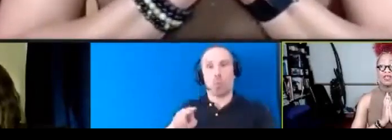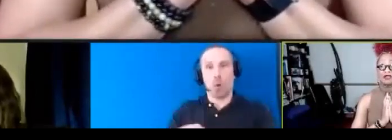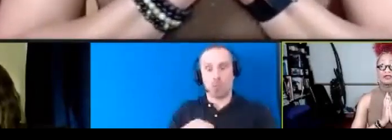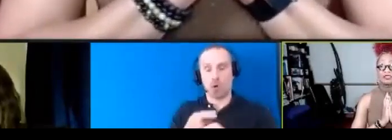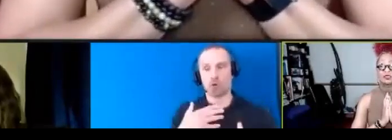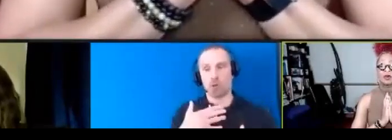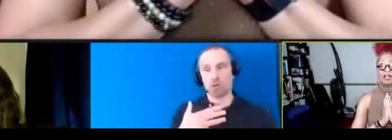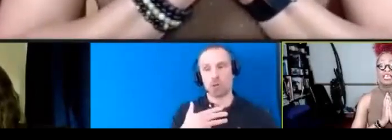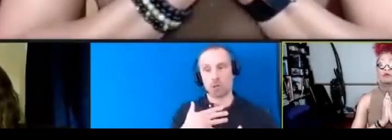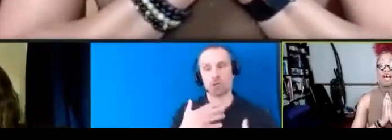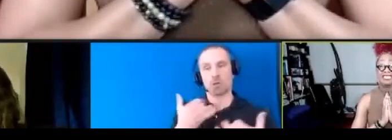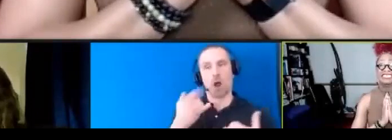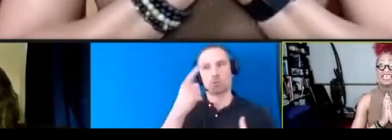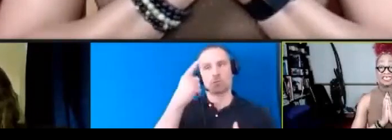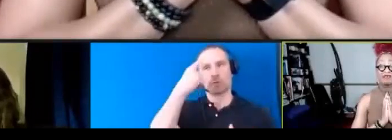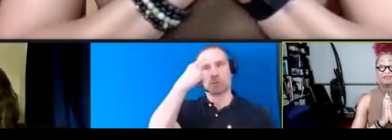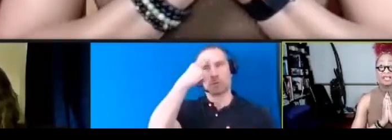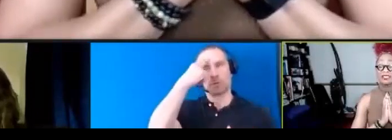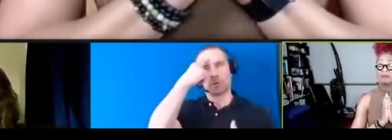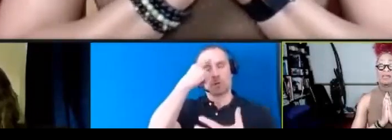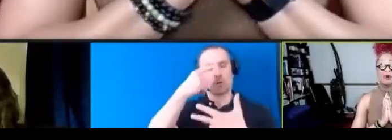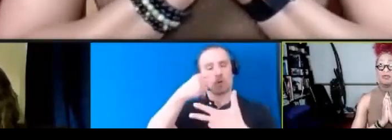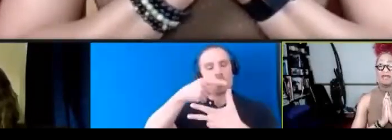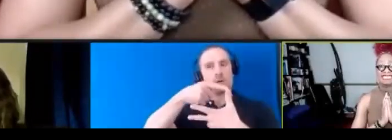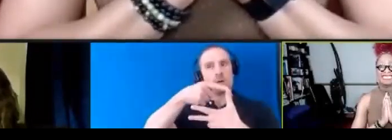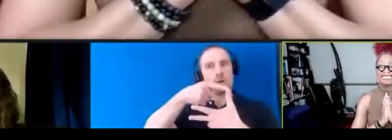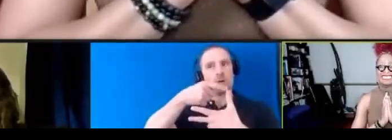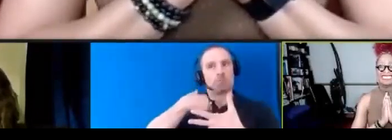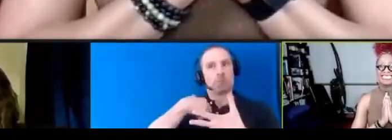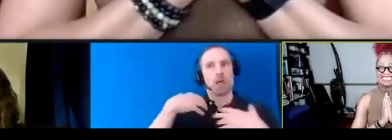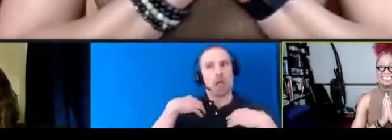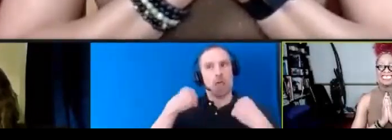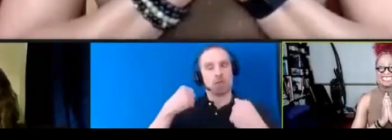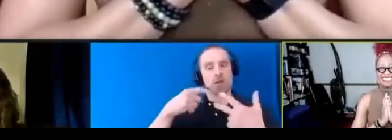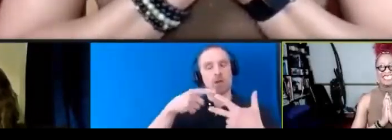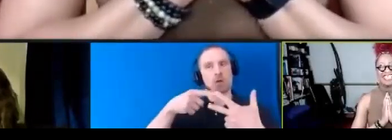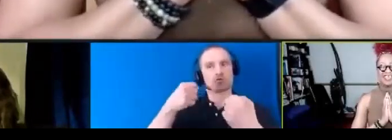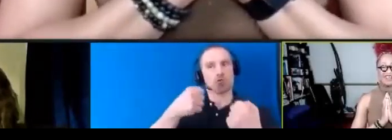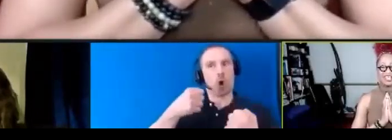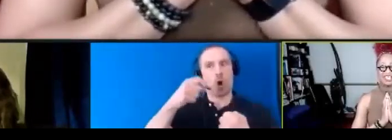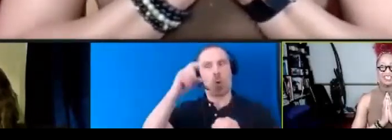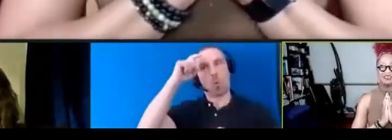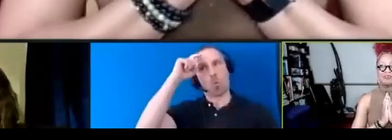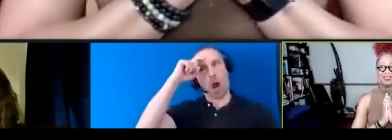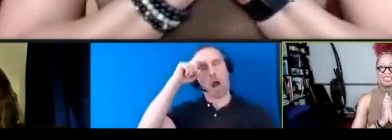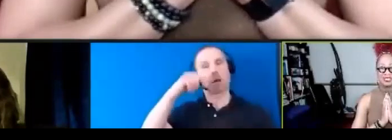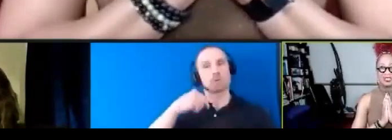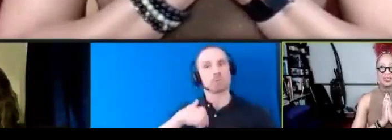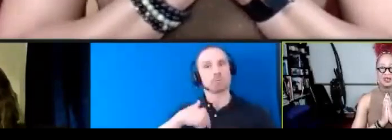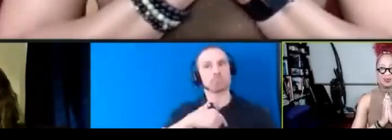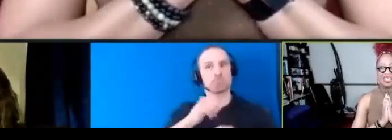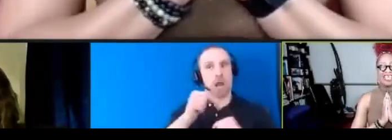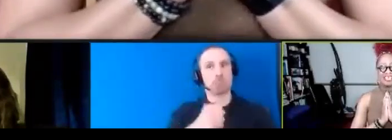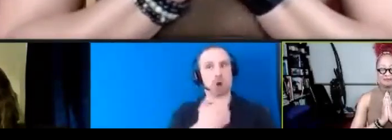a hacer las decisiones buenas a tomar esta temporada de salud muchas gracias por la poniente